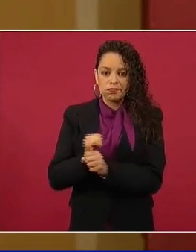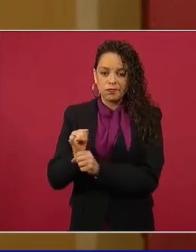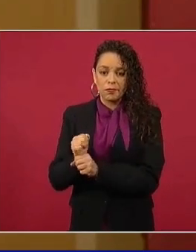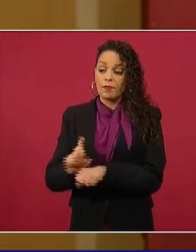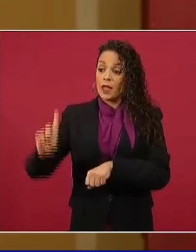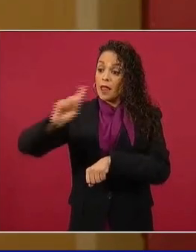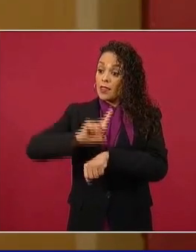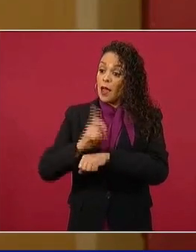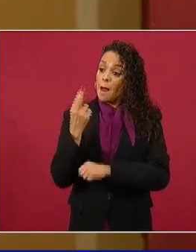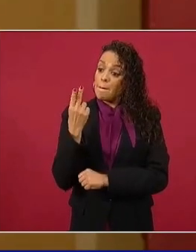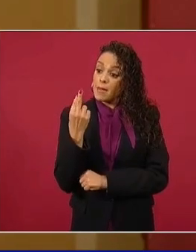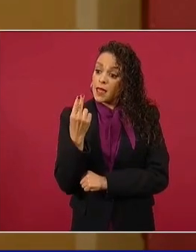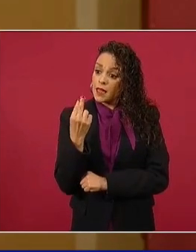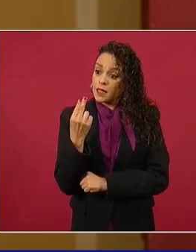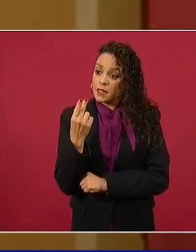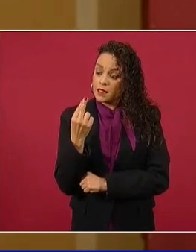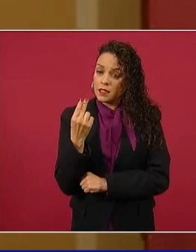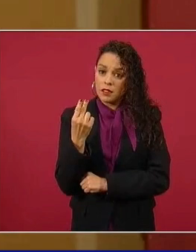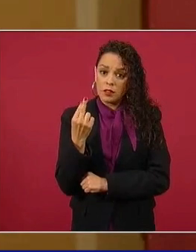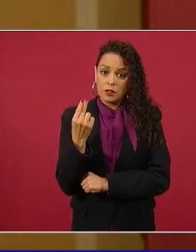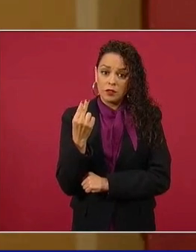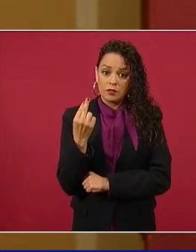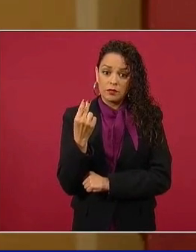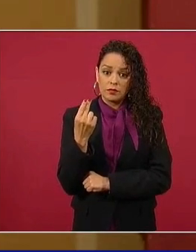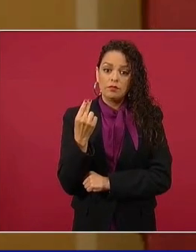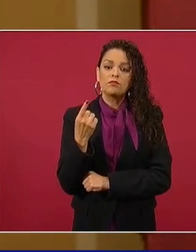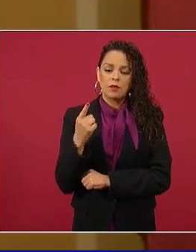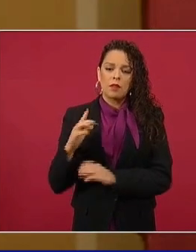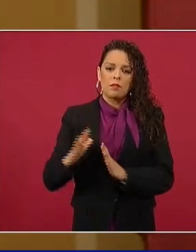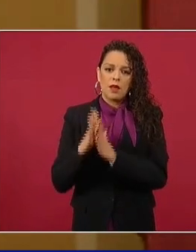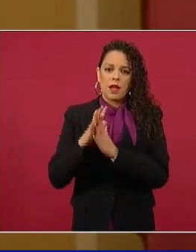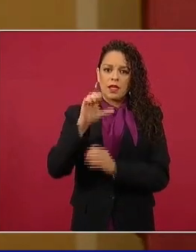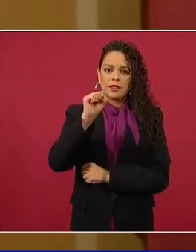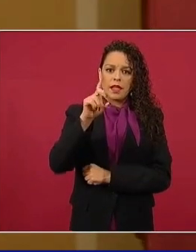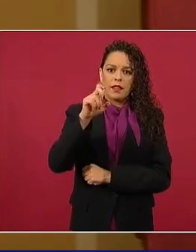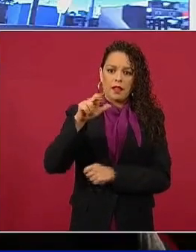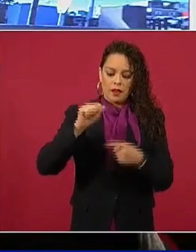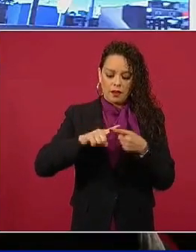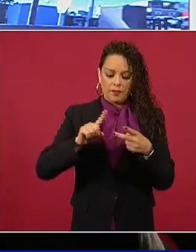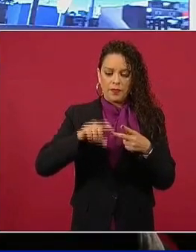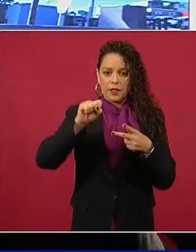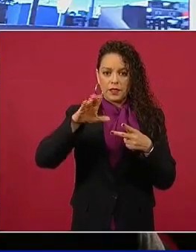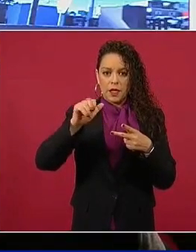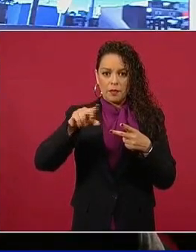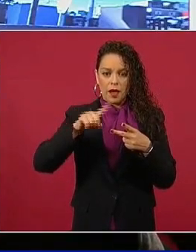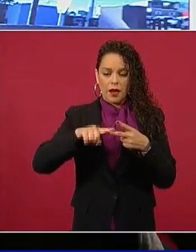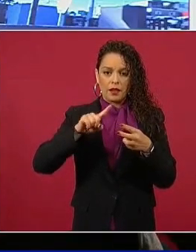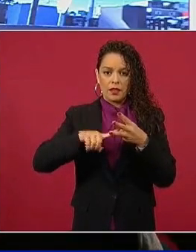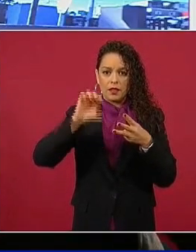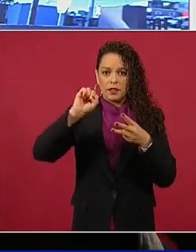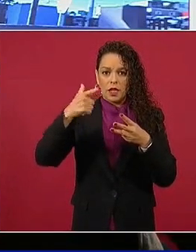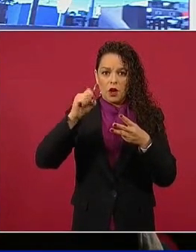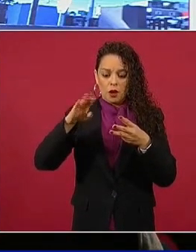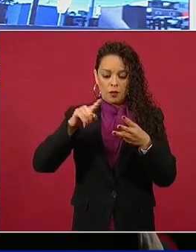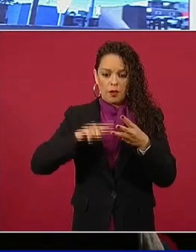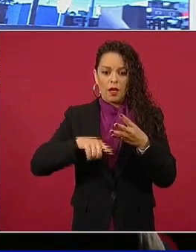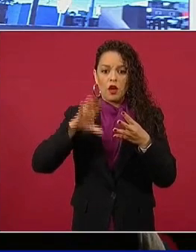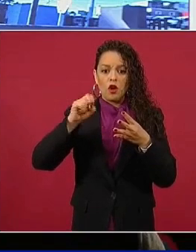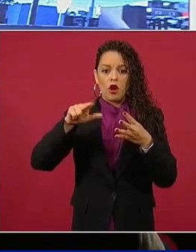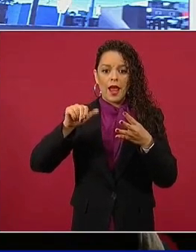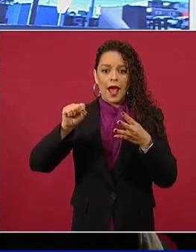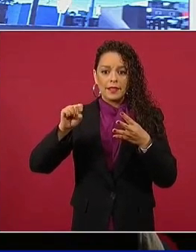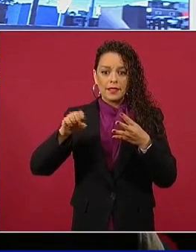un grupo donde participa sedena semar gobernación y la secretaria de seguridad a través de la conoce